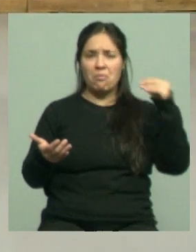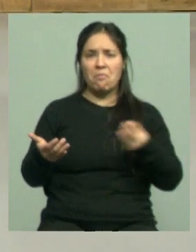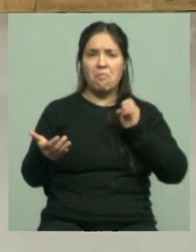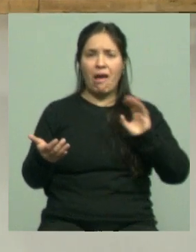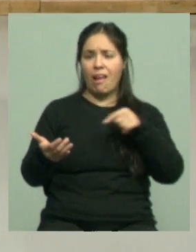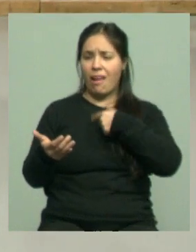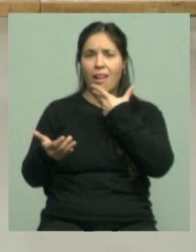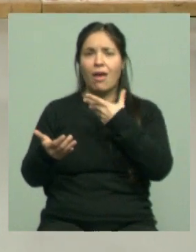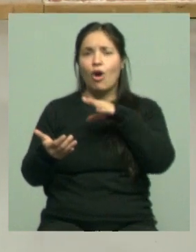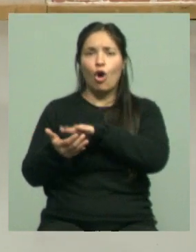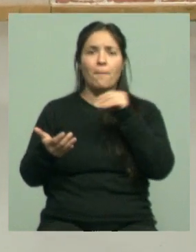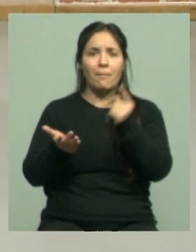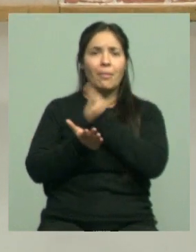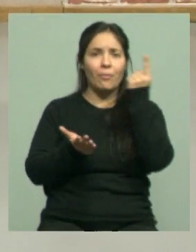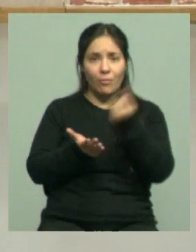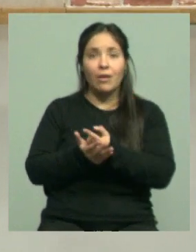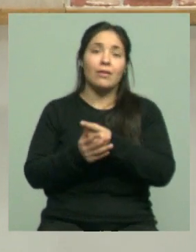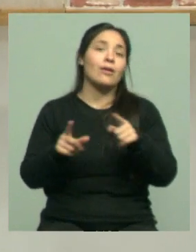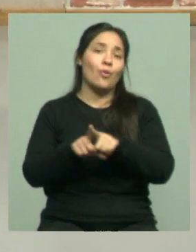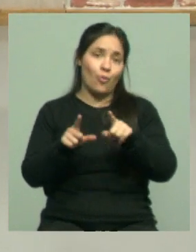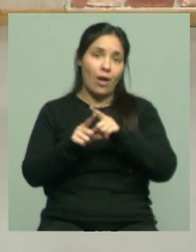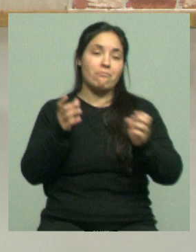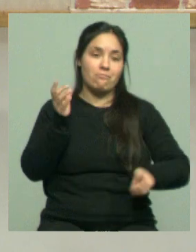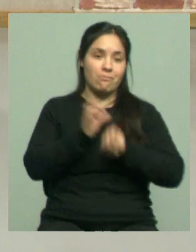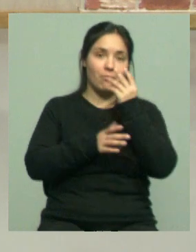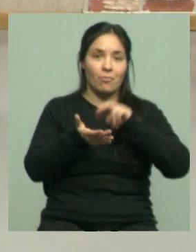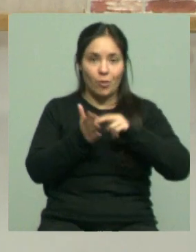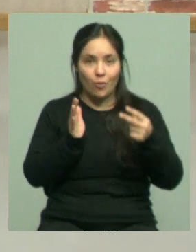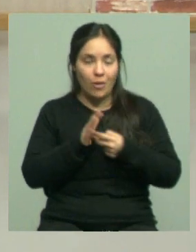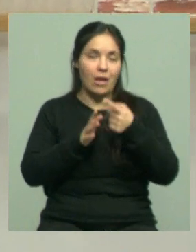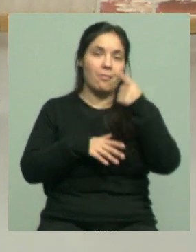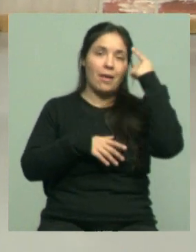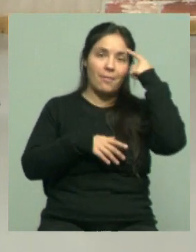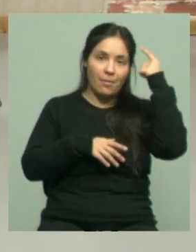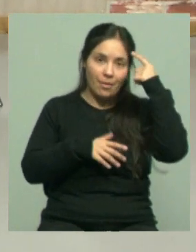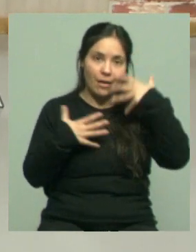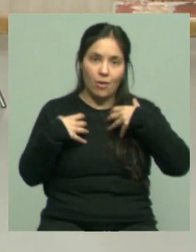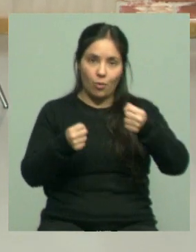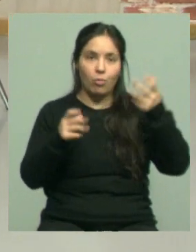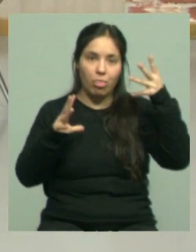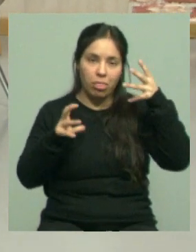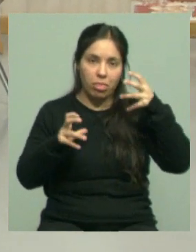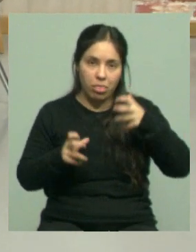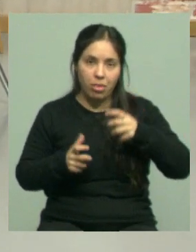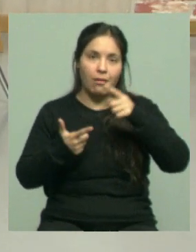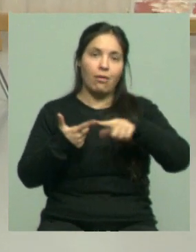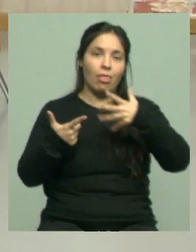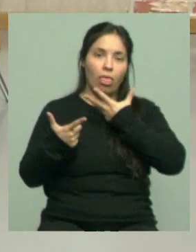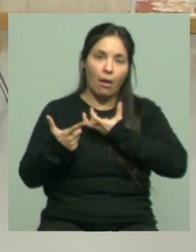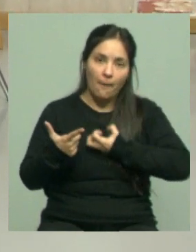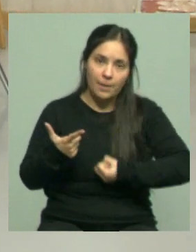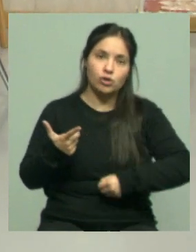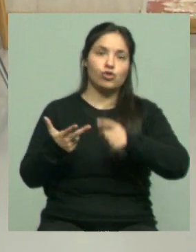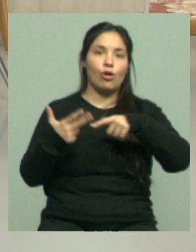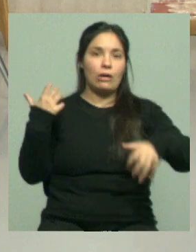mental, depresión, ansiedad. Totalmente. Y estamos, creo que está muy bueno el tema porque plantea lo serio que